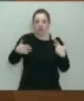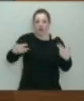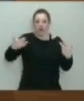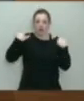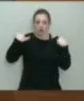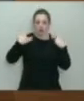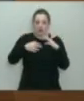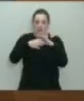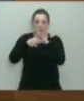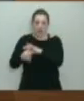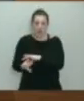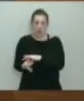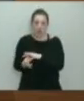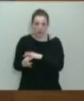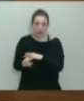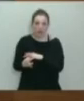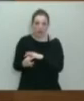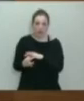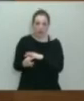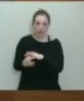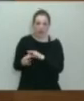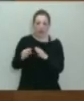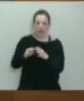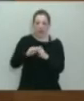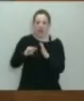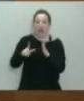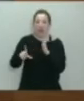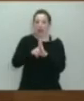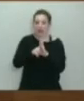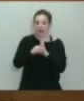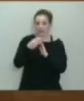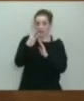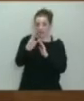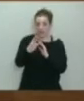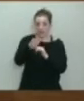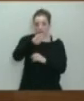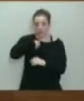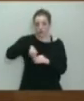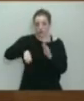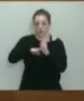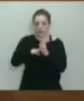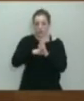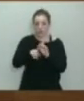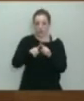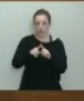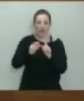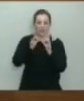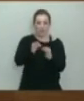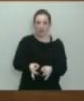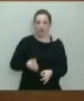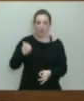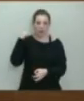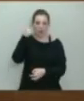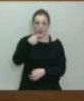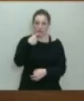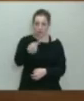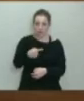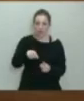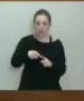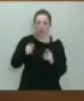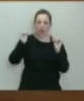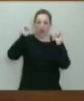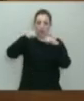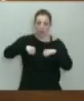en relación con estas tres leyes, y seguimos, como lo hemos dicho siempre, abiertos al acuerdo, pero